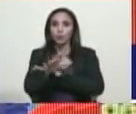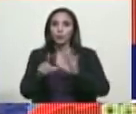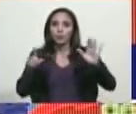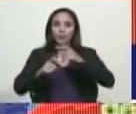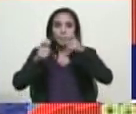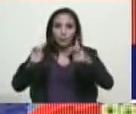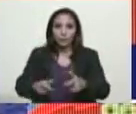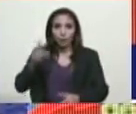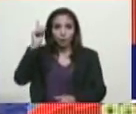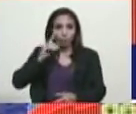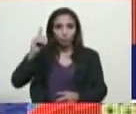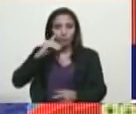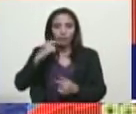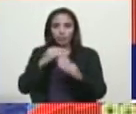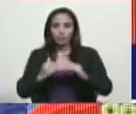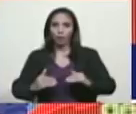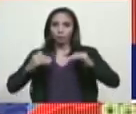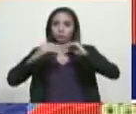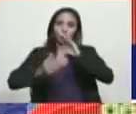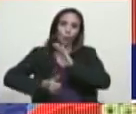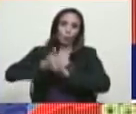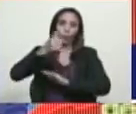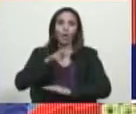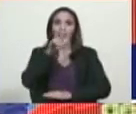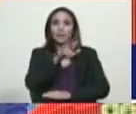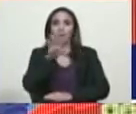26.256 facilitadores y facilitadoras a